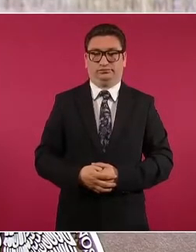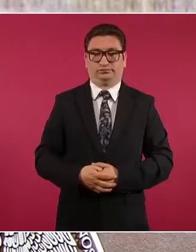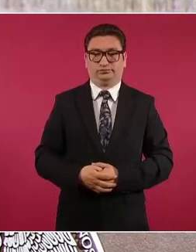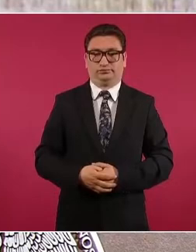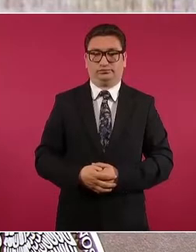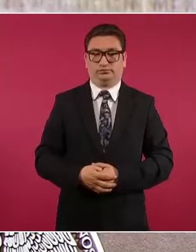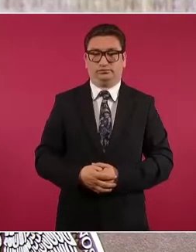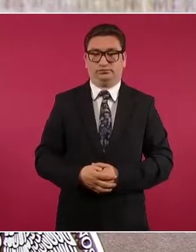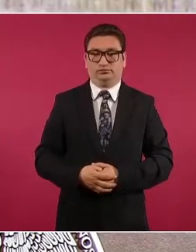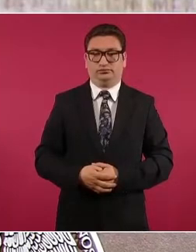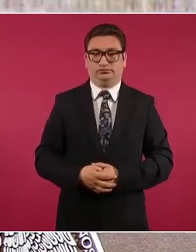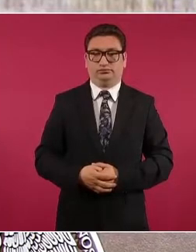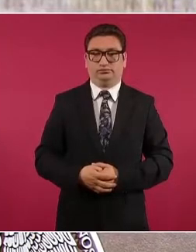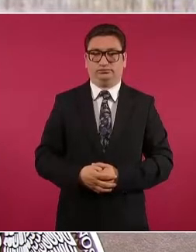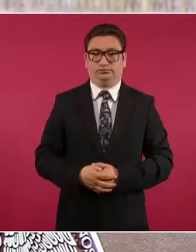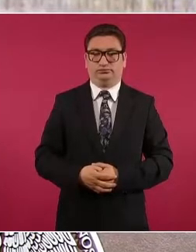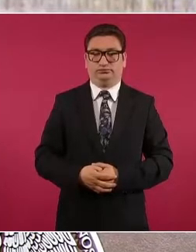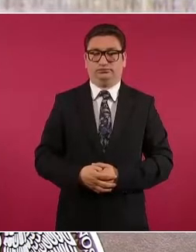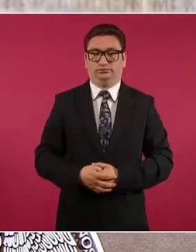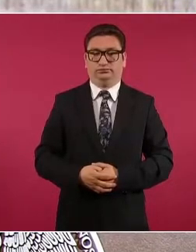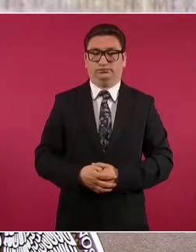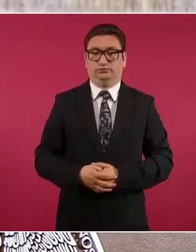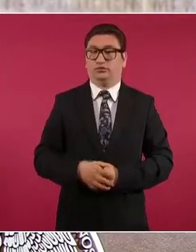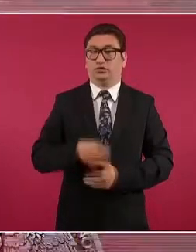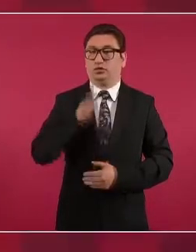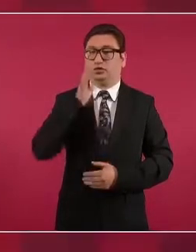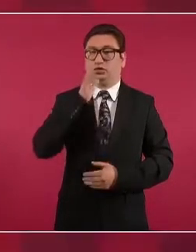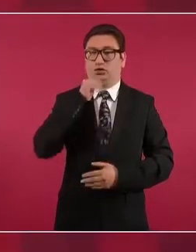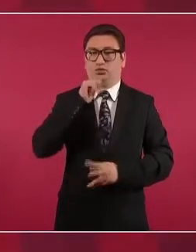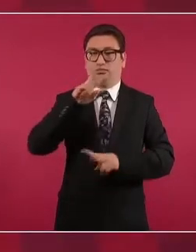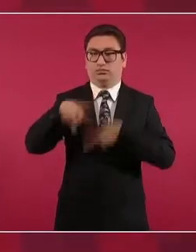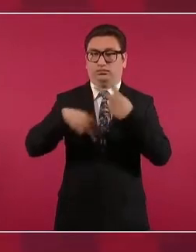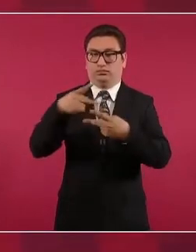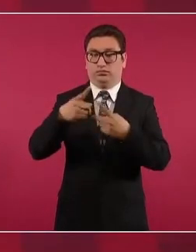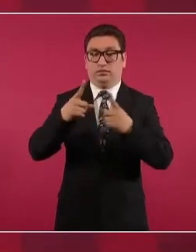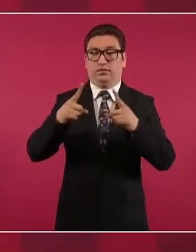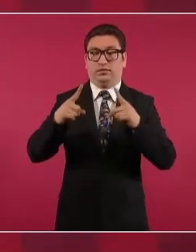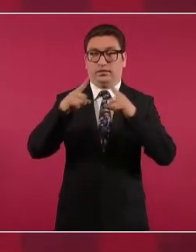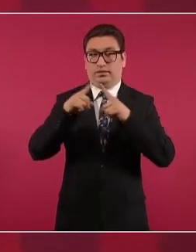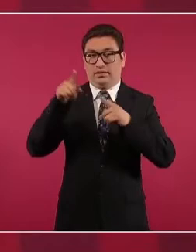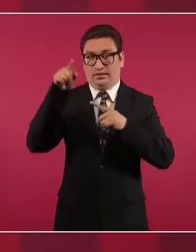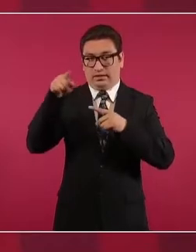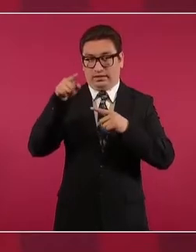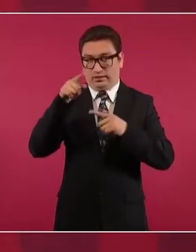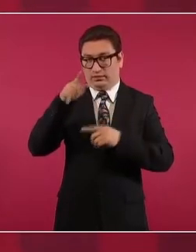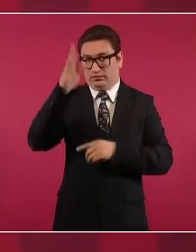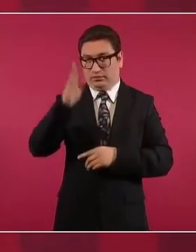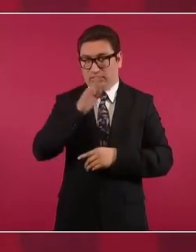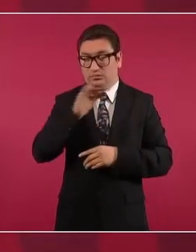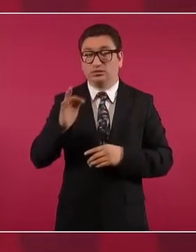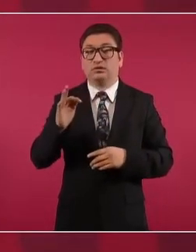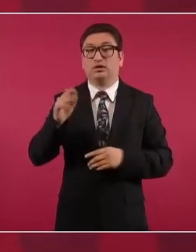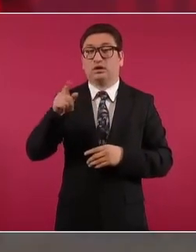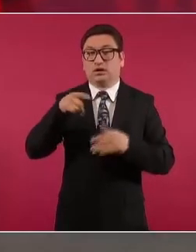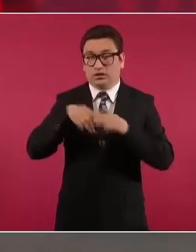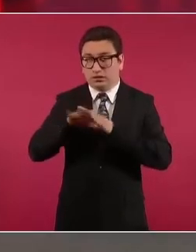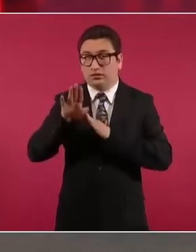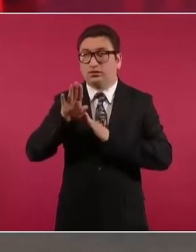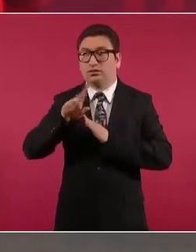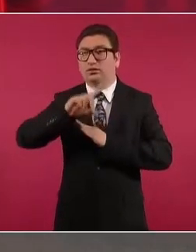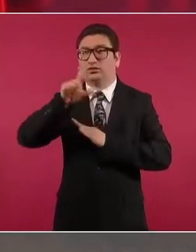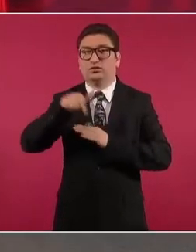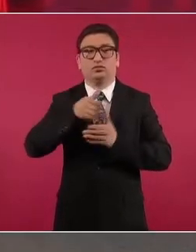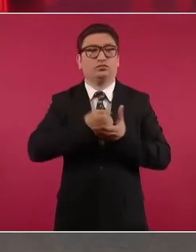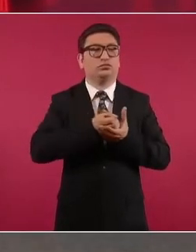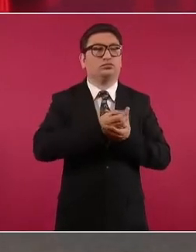no se puede ir a misa el domingo y salir